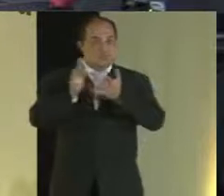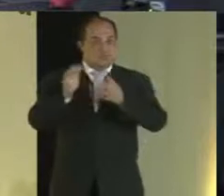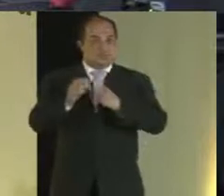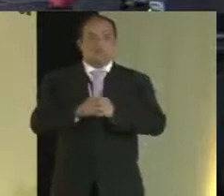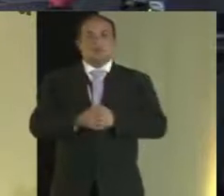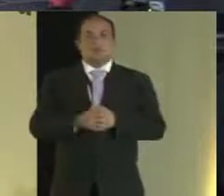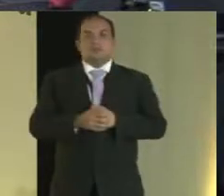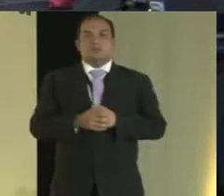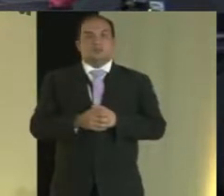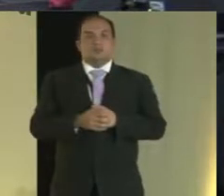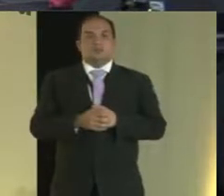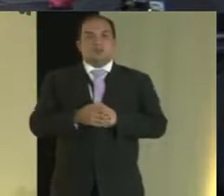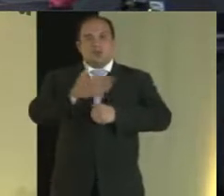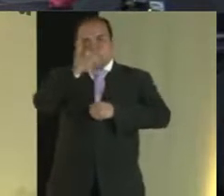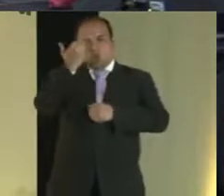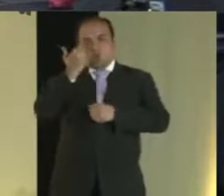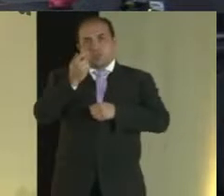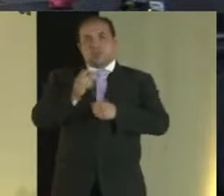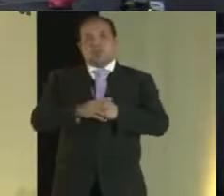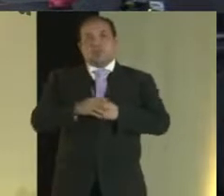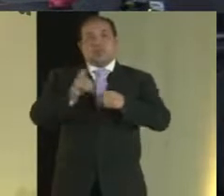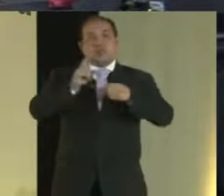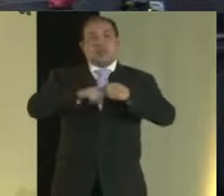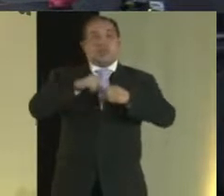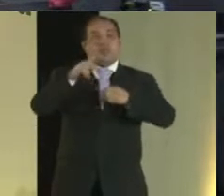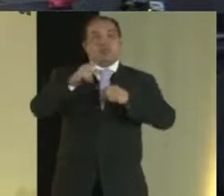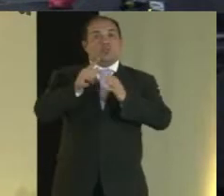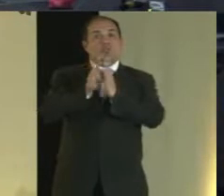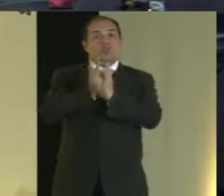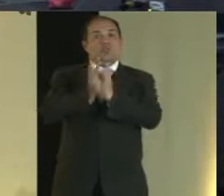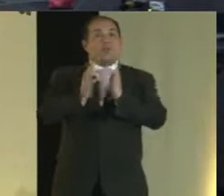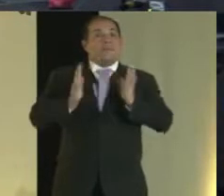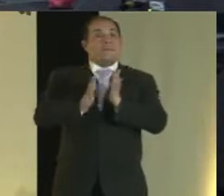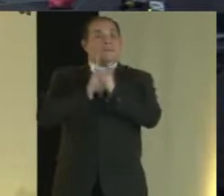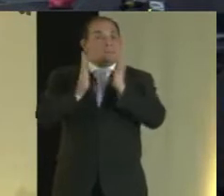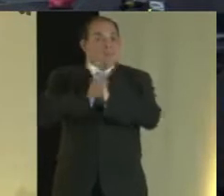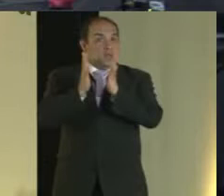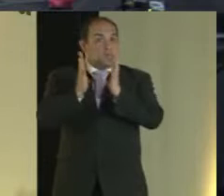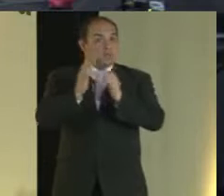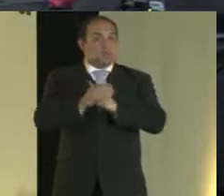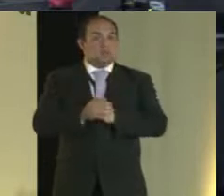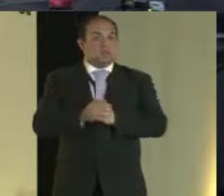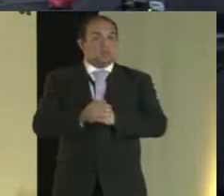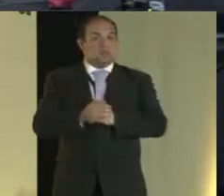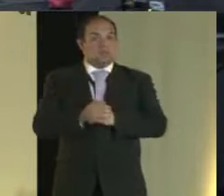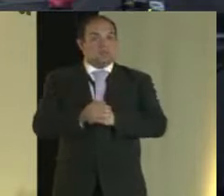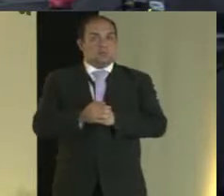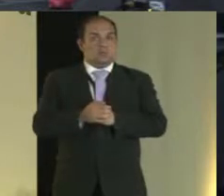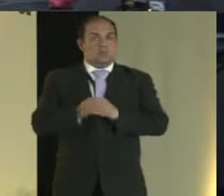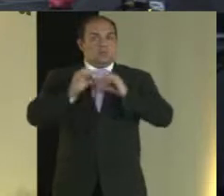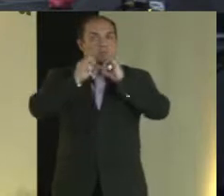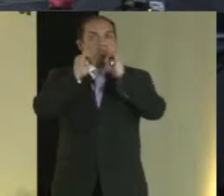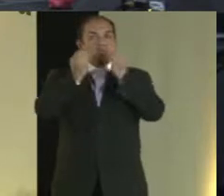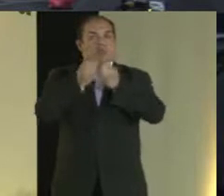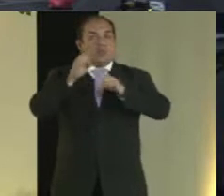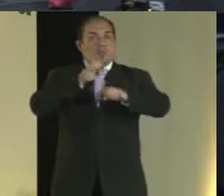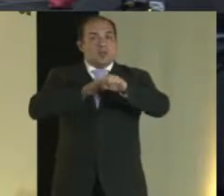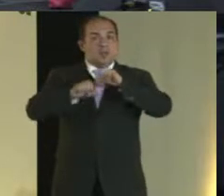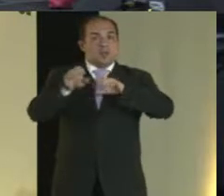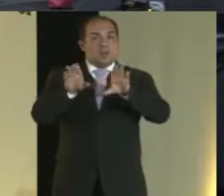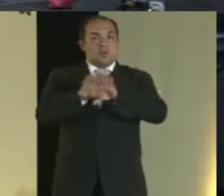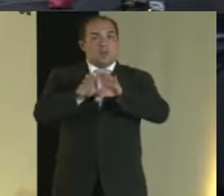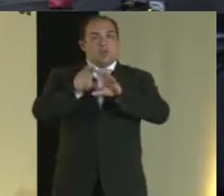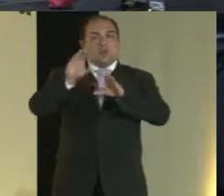Gracias. No sé si incluirían en su libro la participación de las organizaciones empresariales